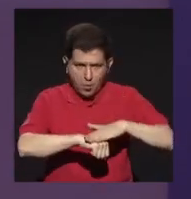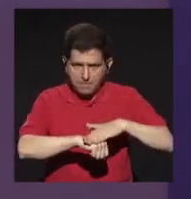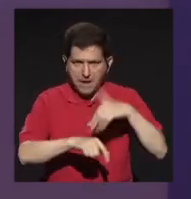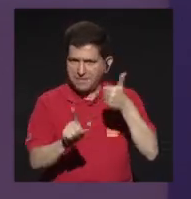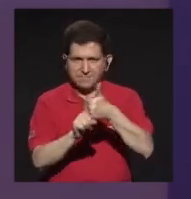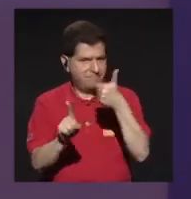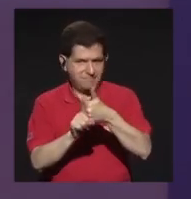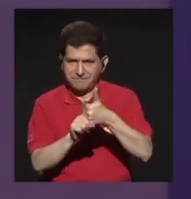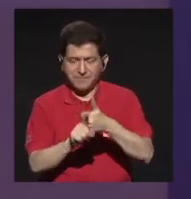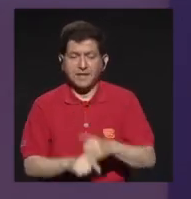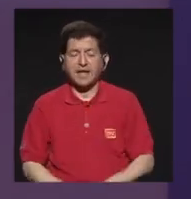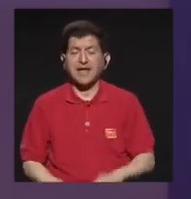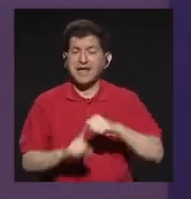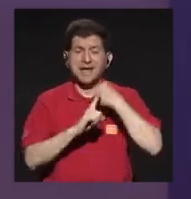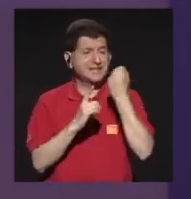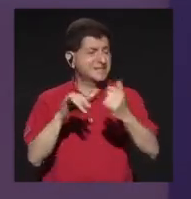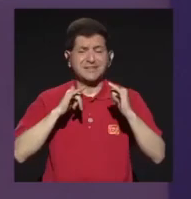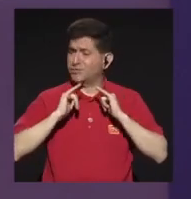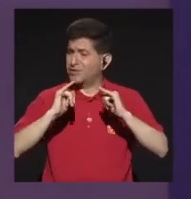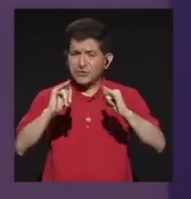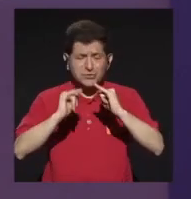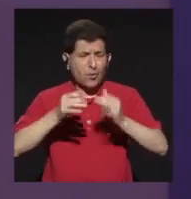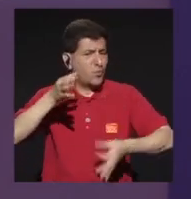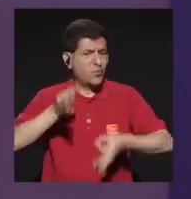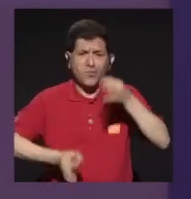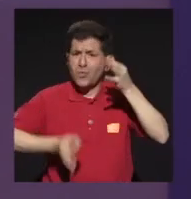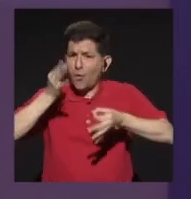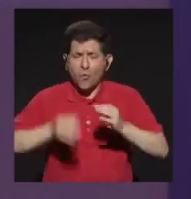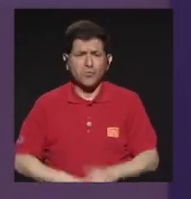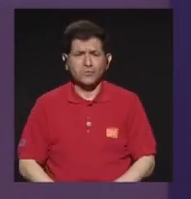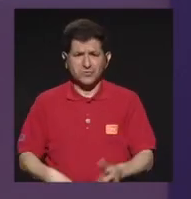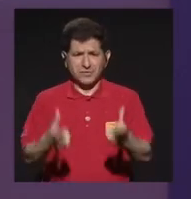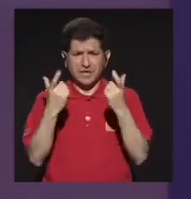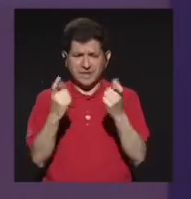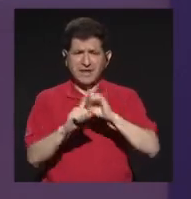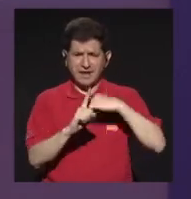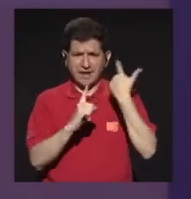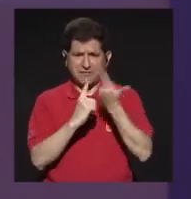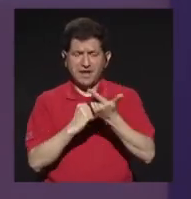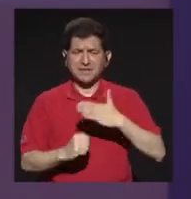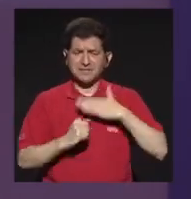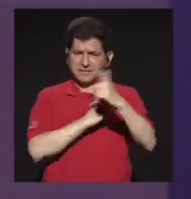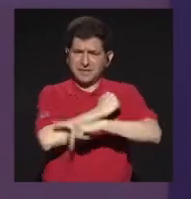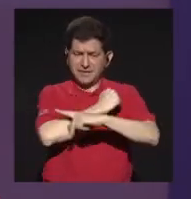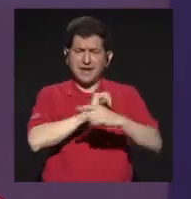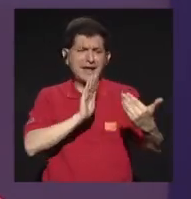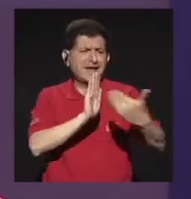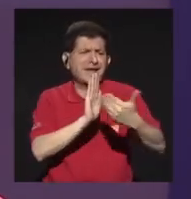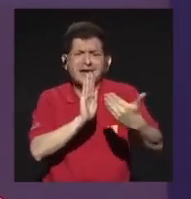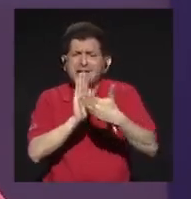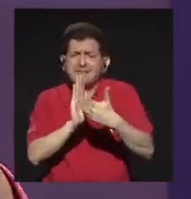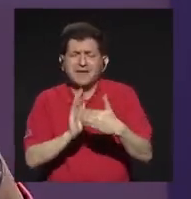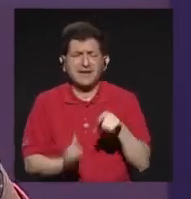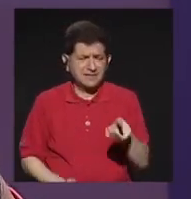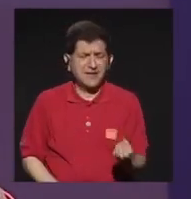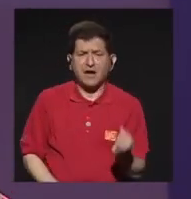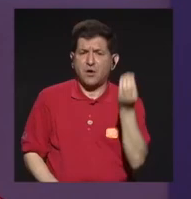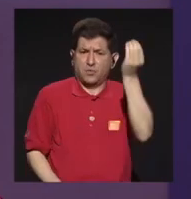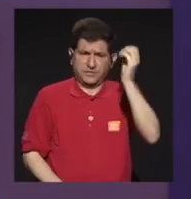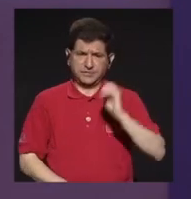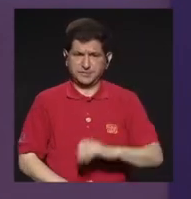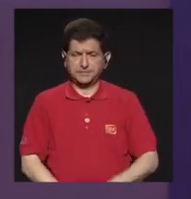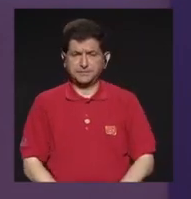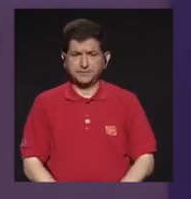sino que hay una desigualdad injusta de la riqueza social en mi país que vulnera a muchas jóvenes